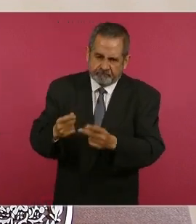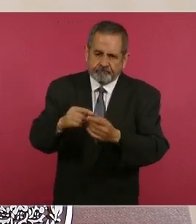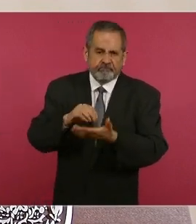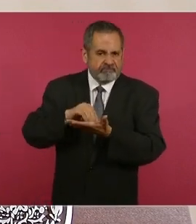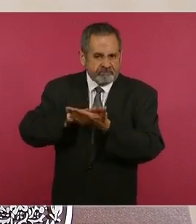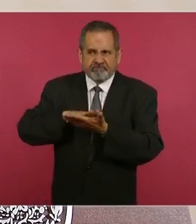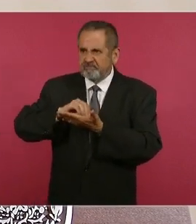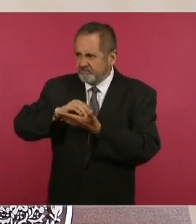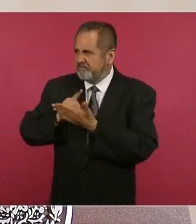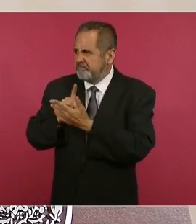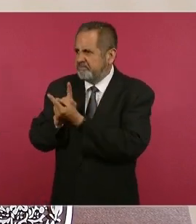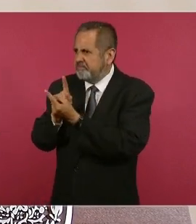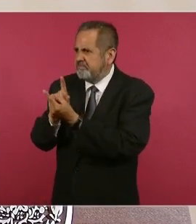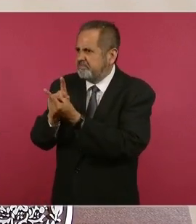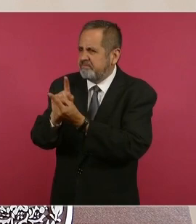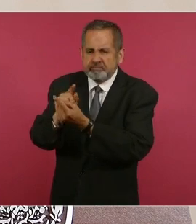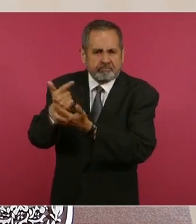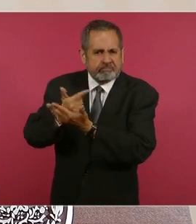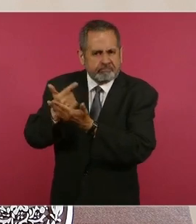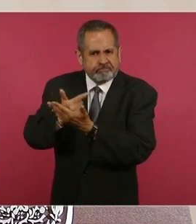se están